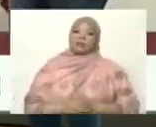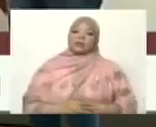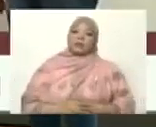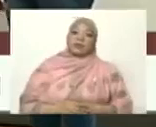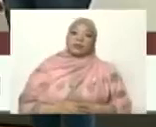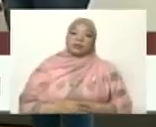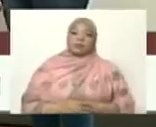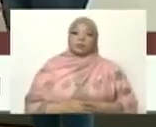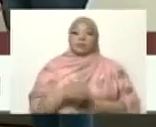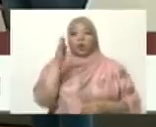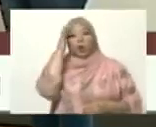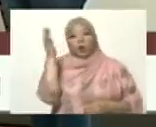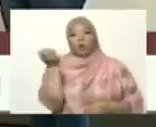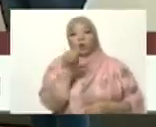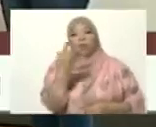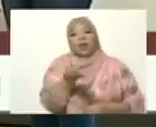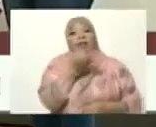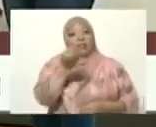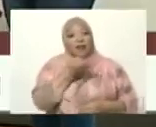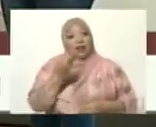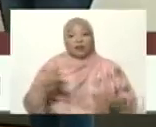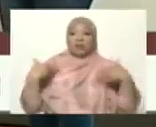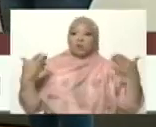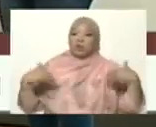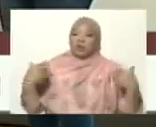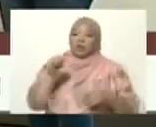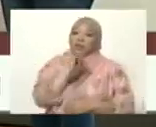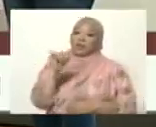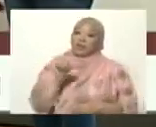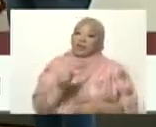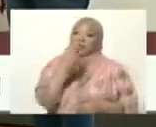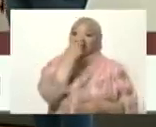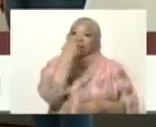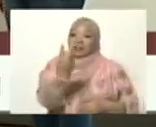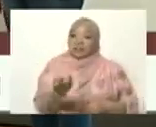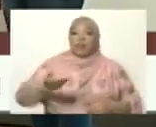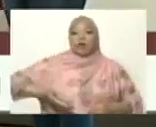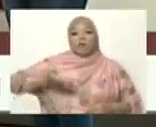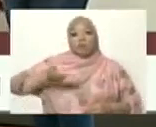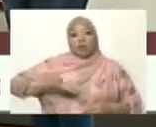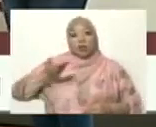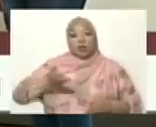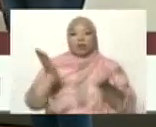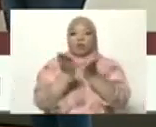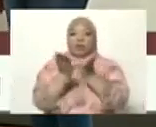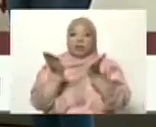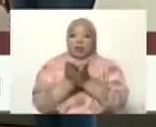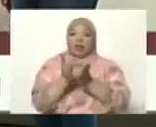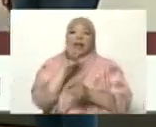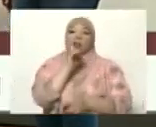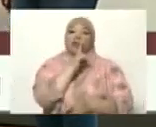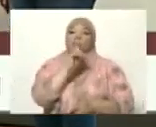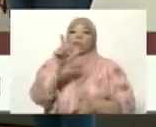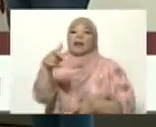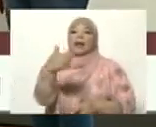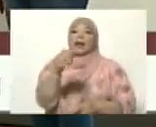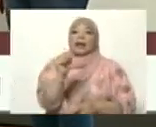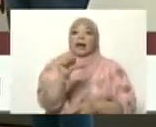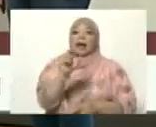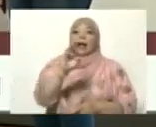tardes. En realidad muy contenta. Estas visitas importantes acá en nuestra institución, Unidad Educativa Gabriela Mistral.